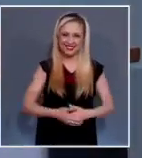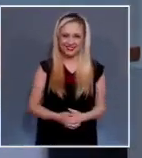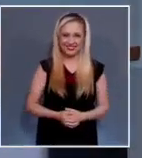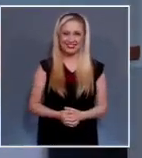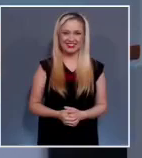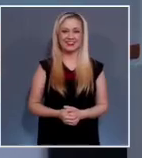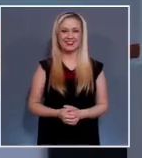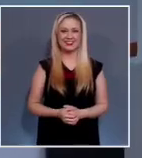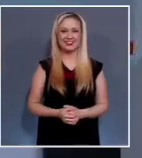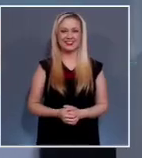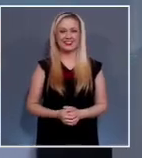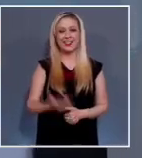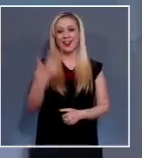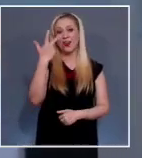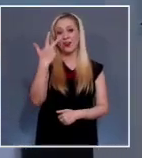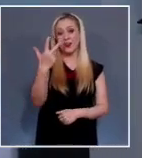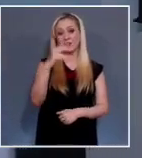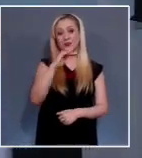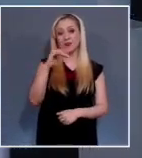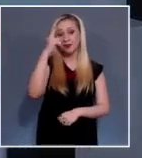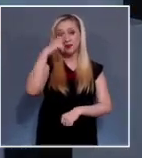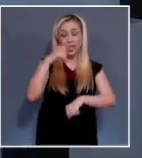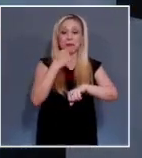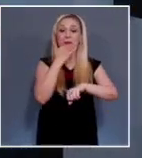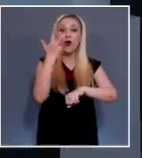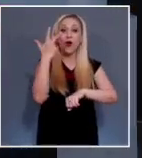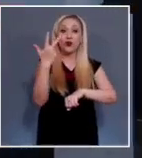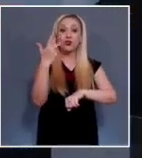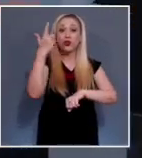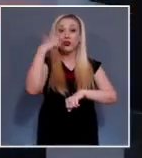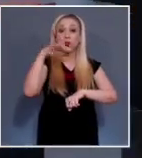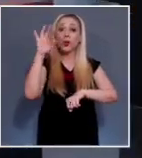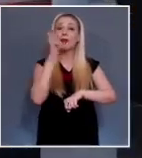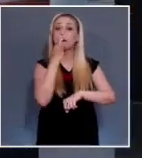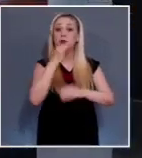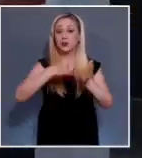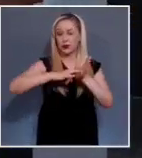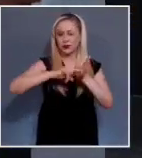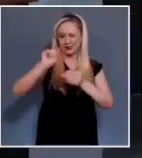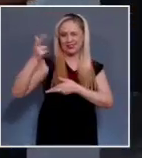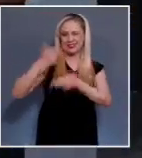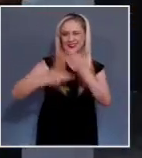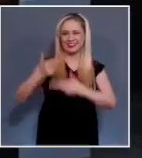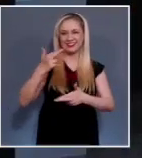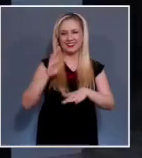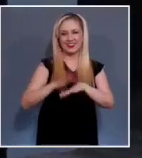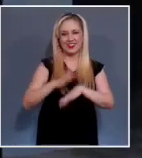Son 8 de la noche con 40 minutos. Vamos a hacer una pausa, pero regresamos con más noticias.